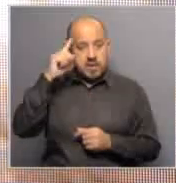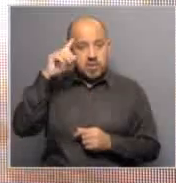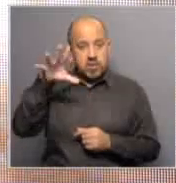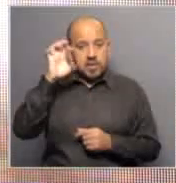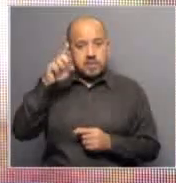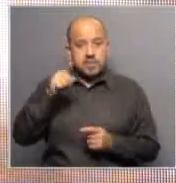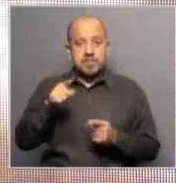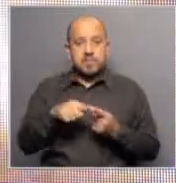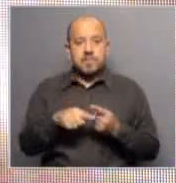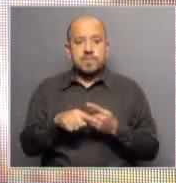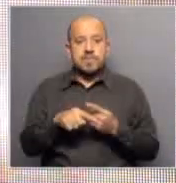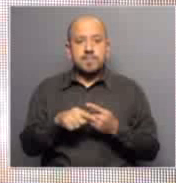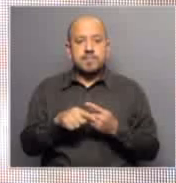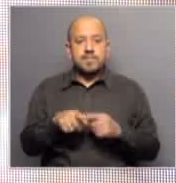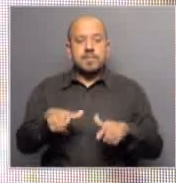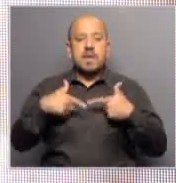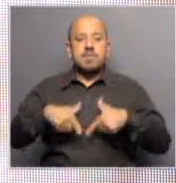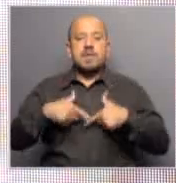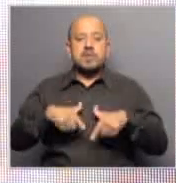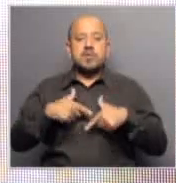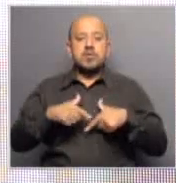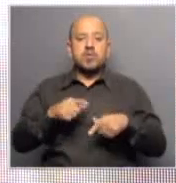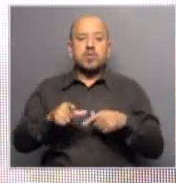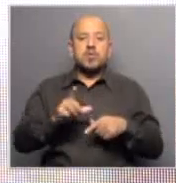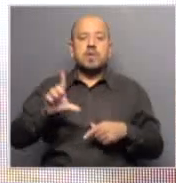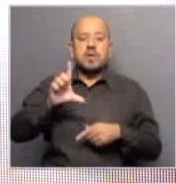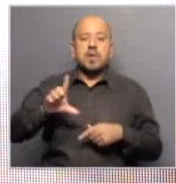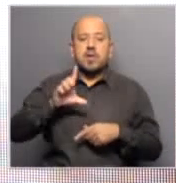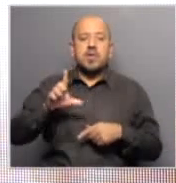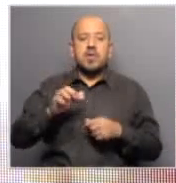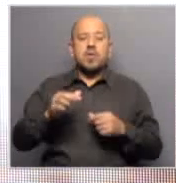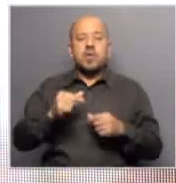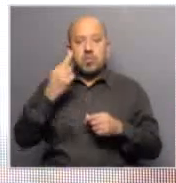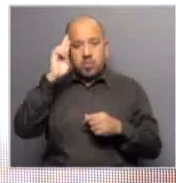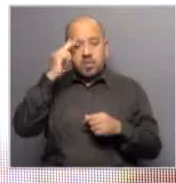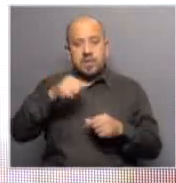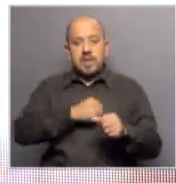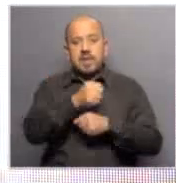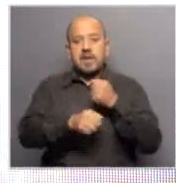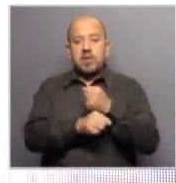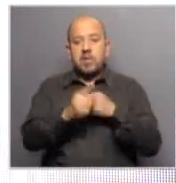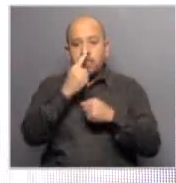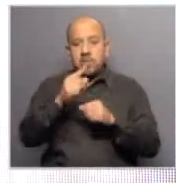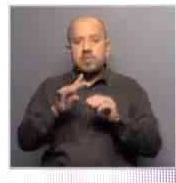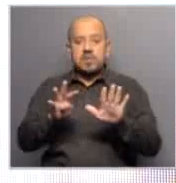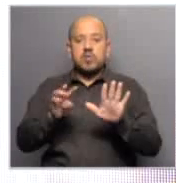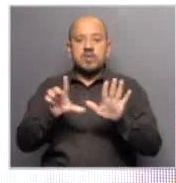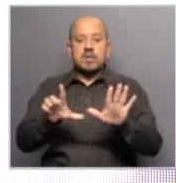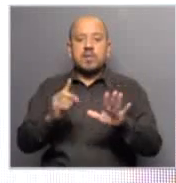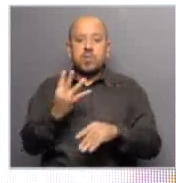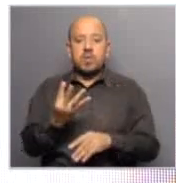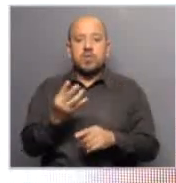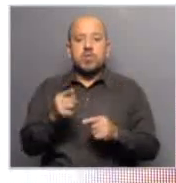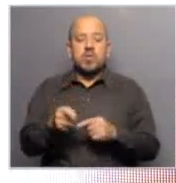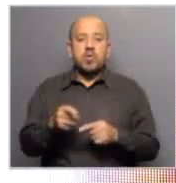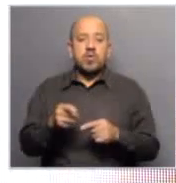fundamentalmente al ministro Jorge Larrañaga, que Uruguay, desde el año 74, no tiene penalizada la tenencia, por más que